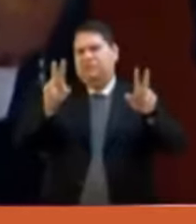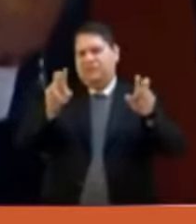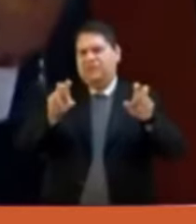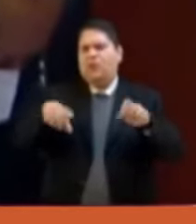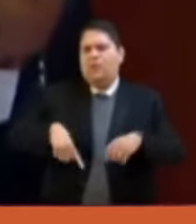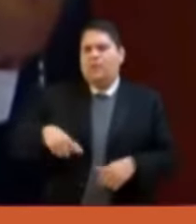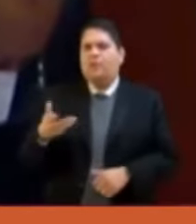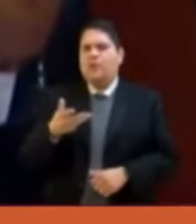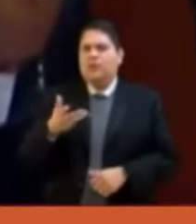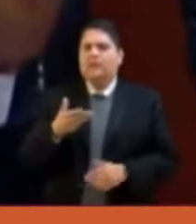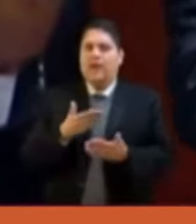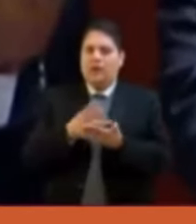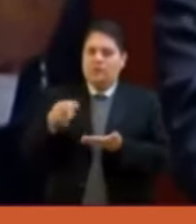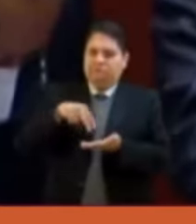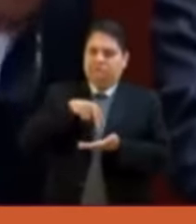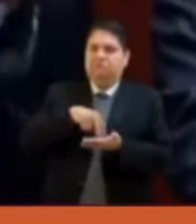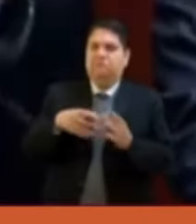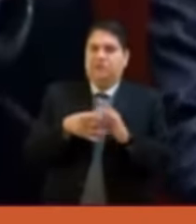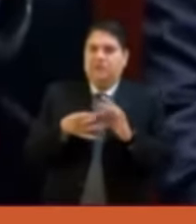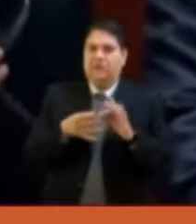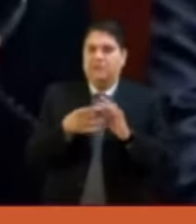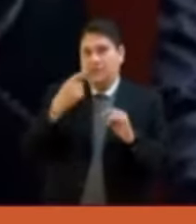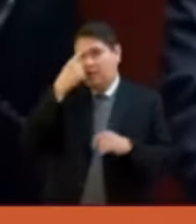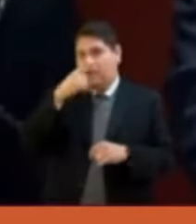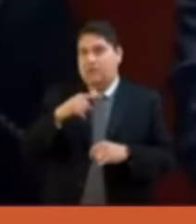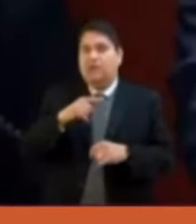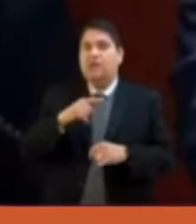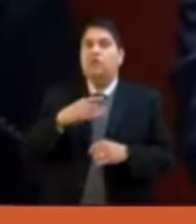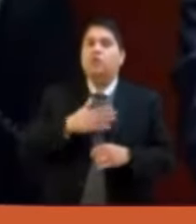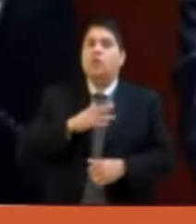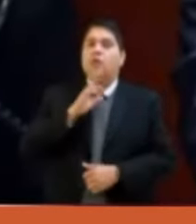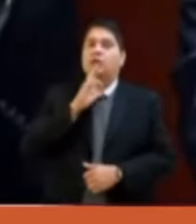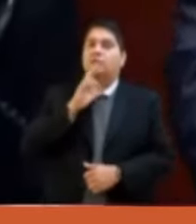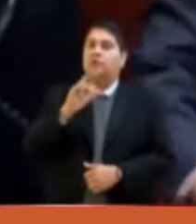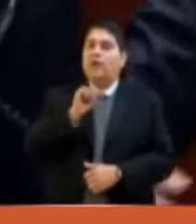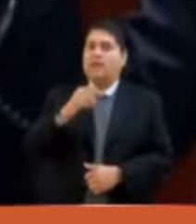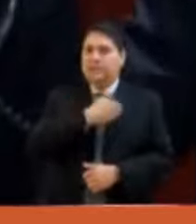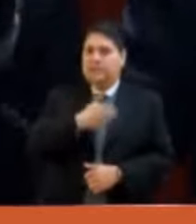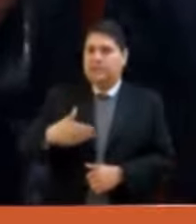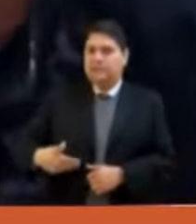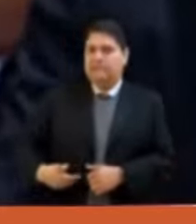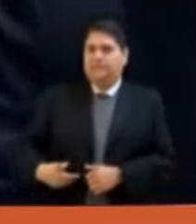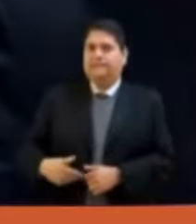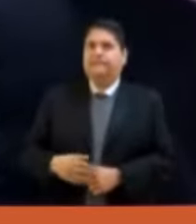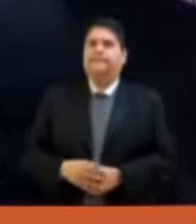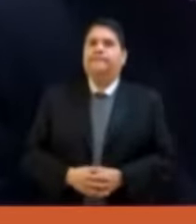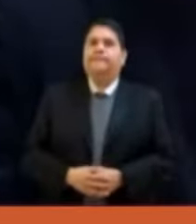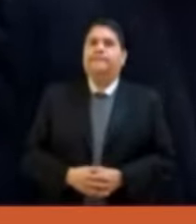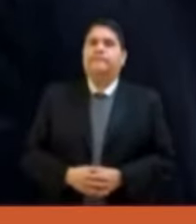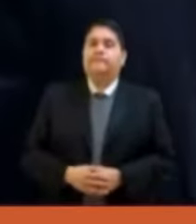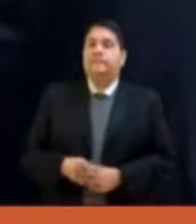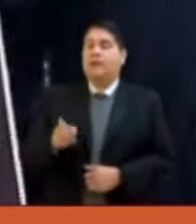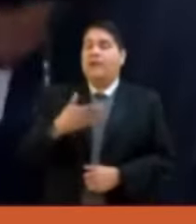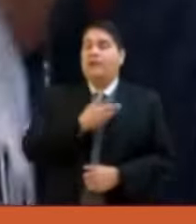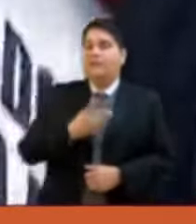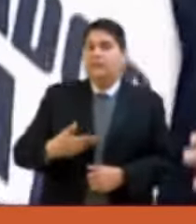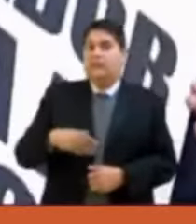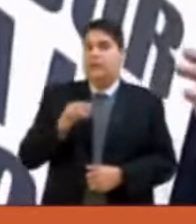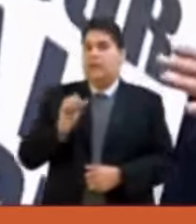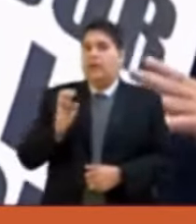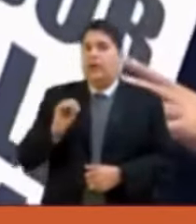y voy a usar esta Tribuna para responderle al presidente López Obrador porque al presidente